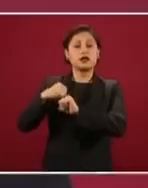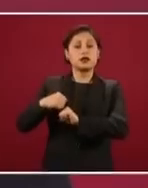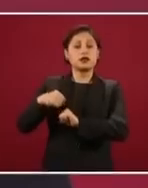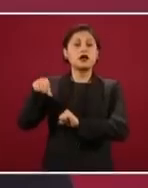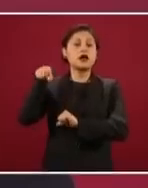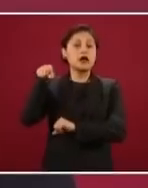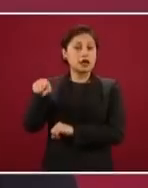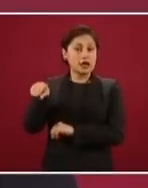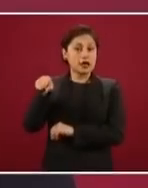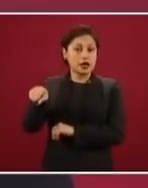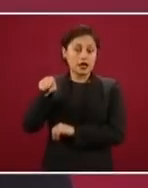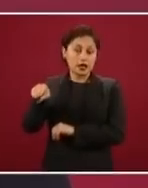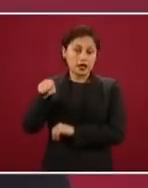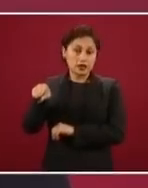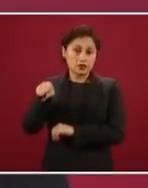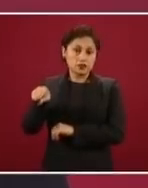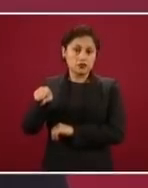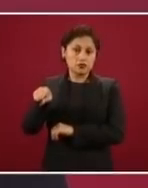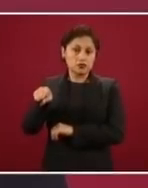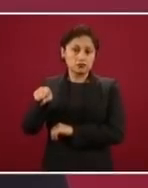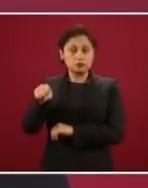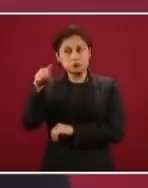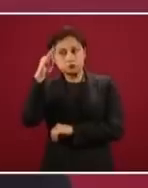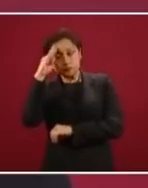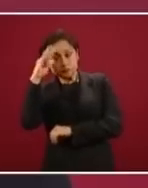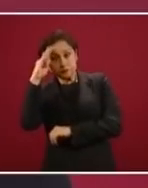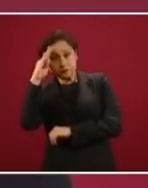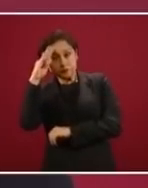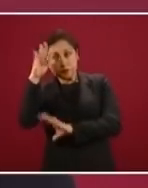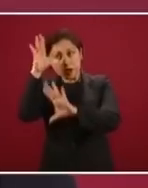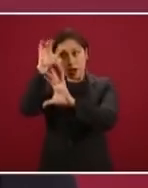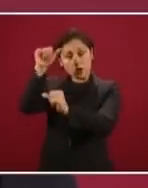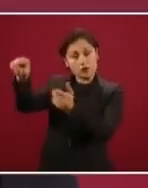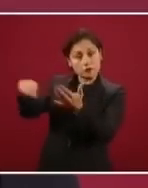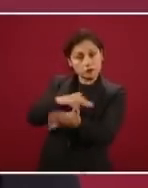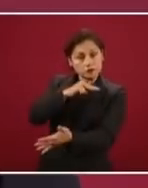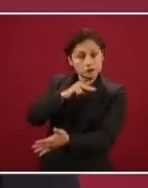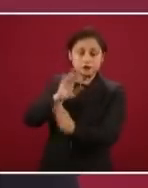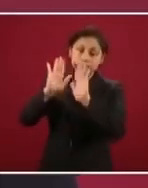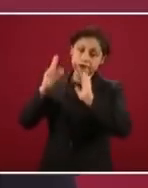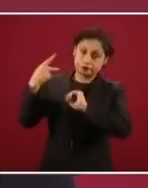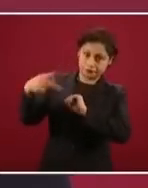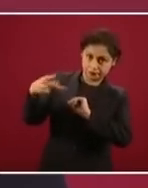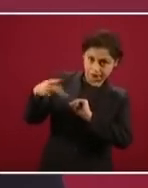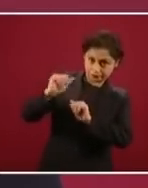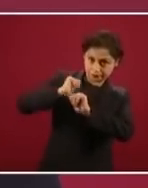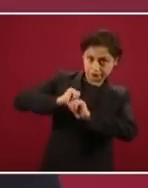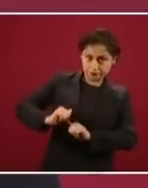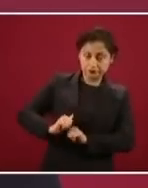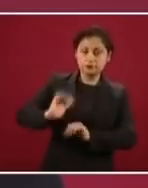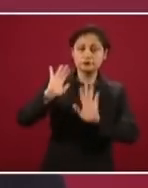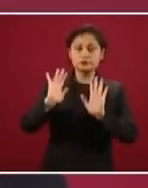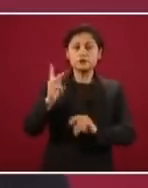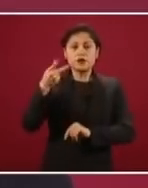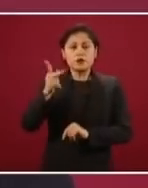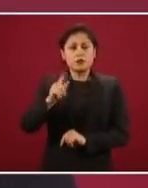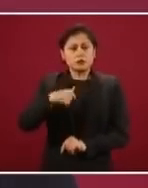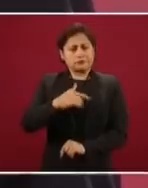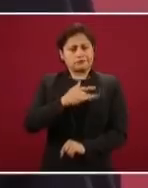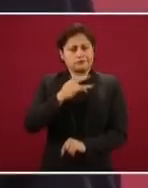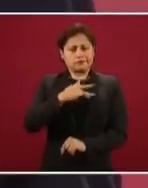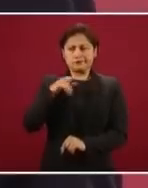qué consiste este acuerdo pero si es para impulsar acciones